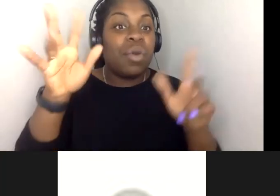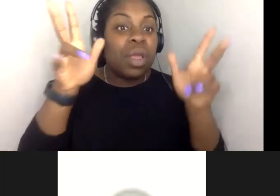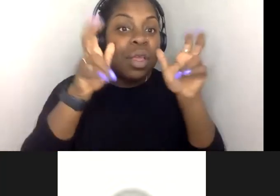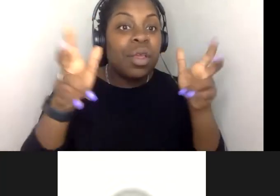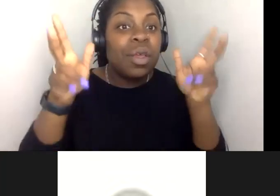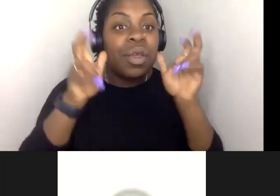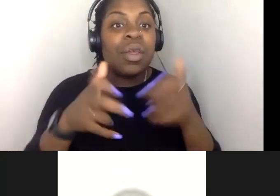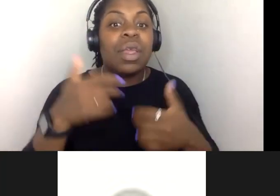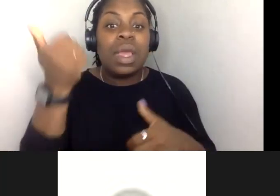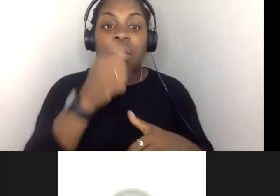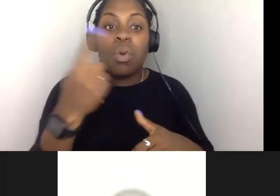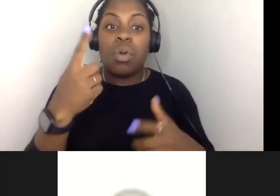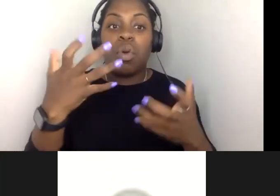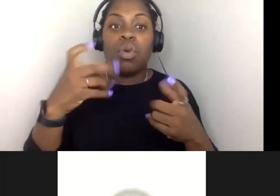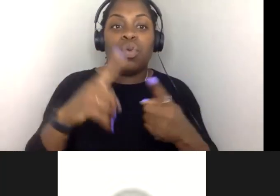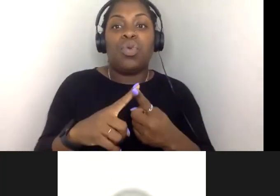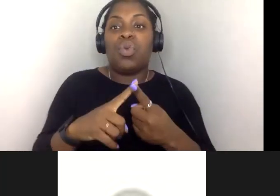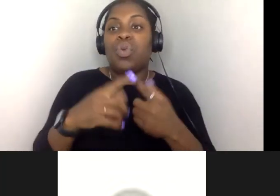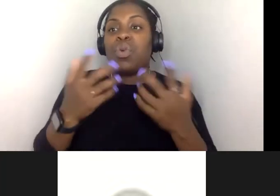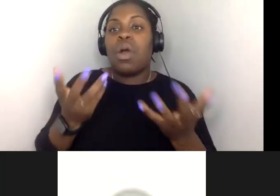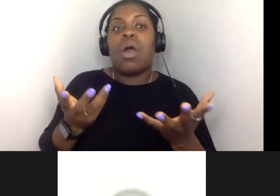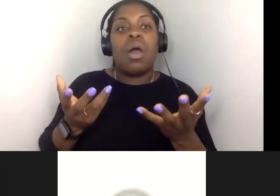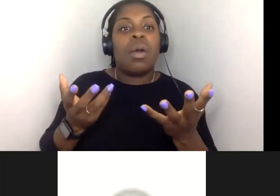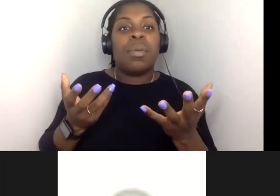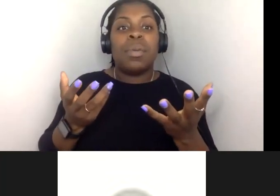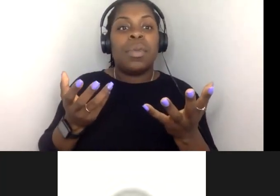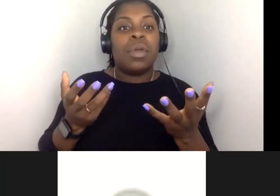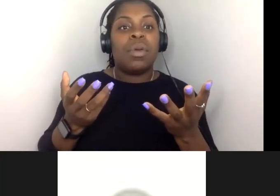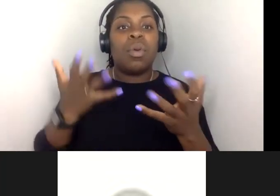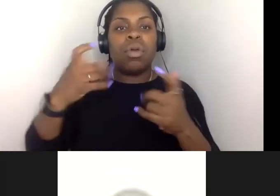Y quería escuchar aquí